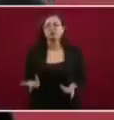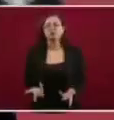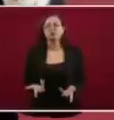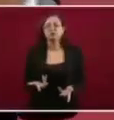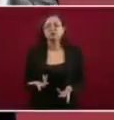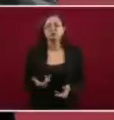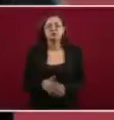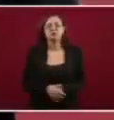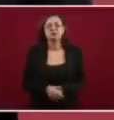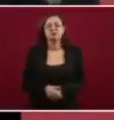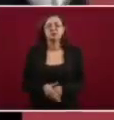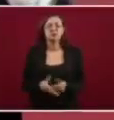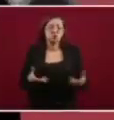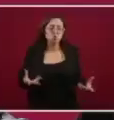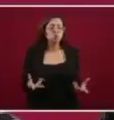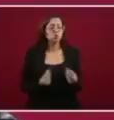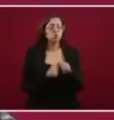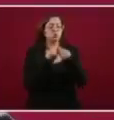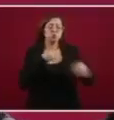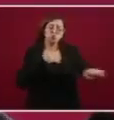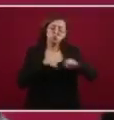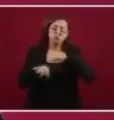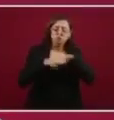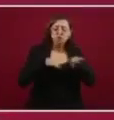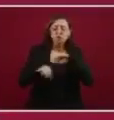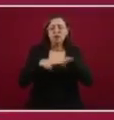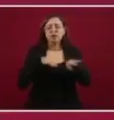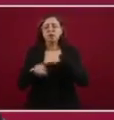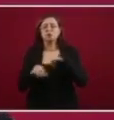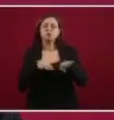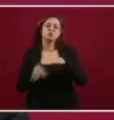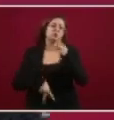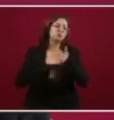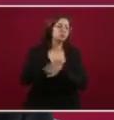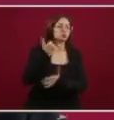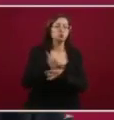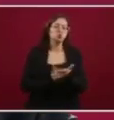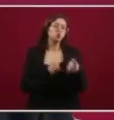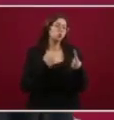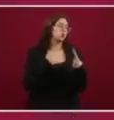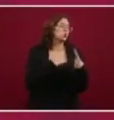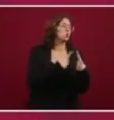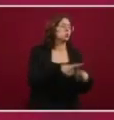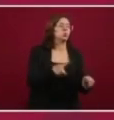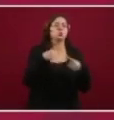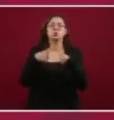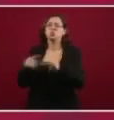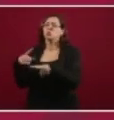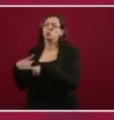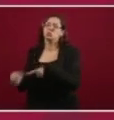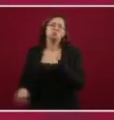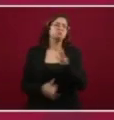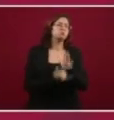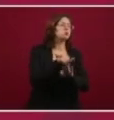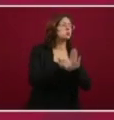Vamos a trabajar conjuntamente en proyectos de